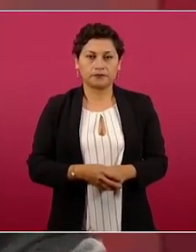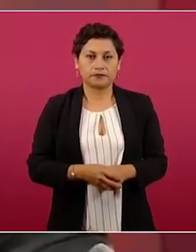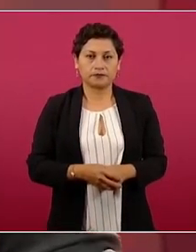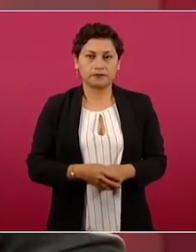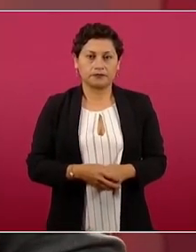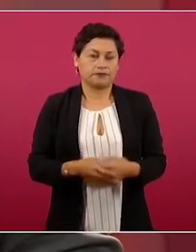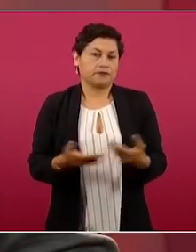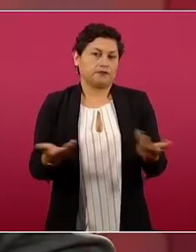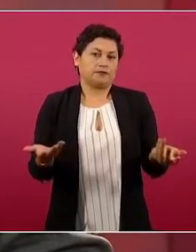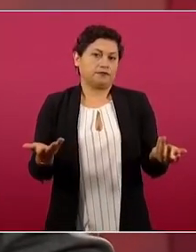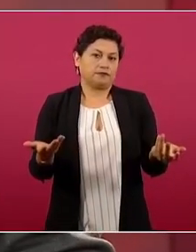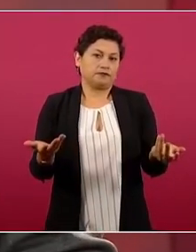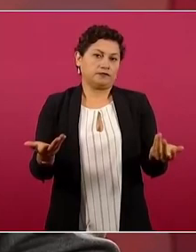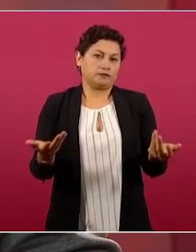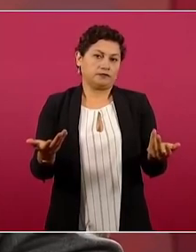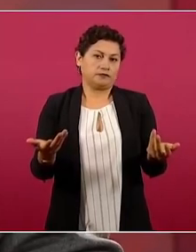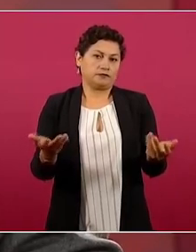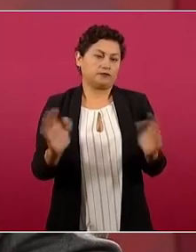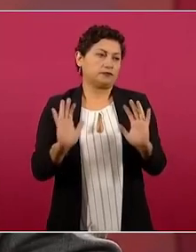Porque ya es mucho.